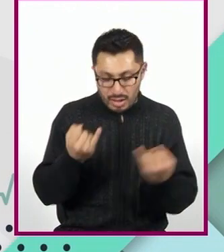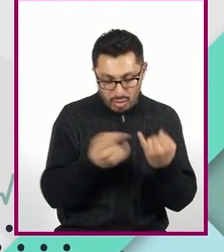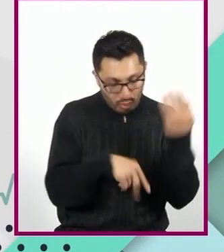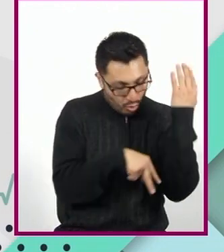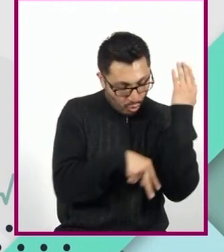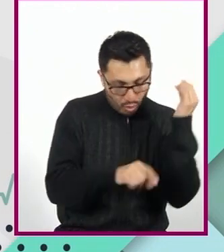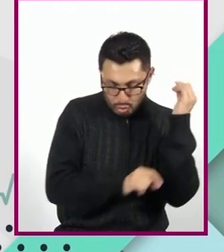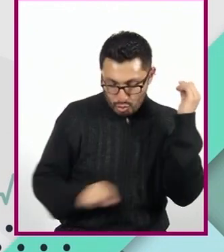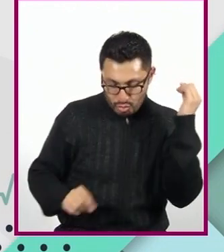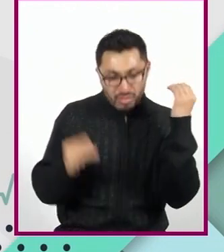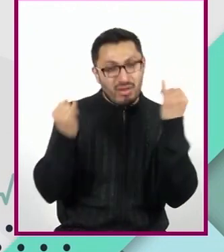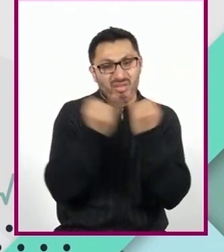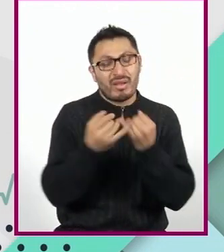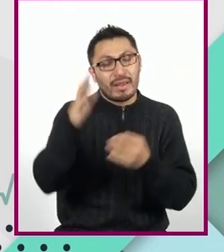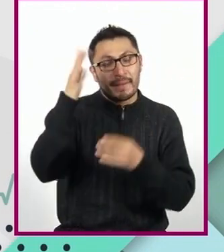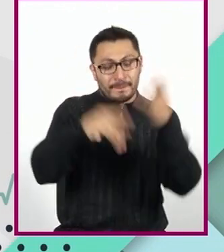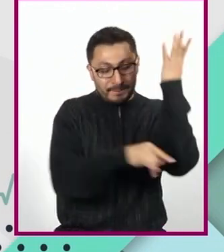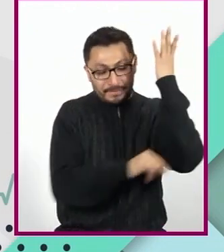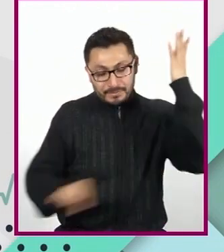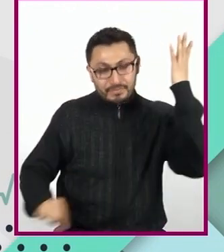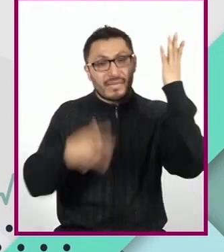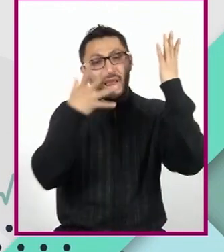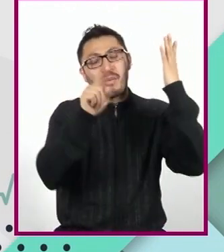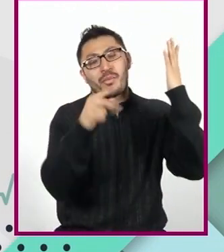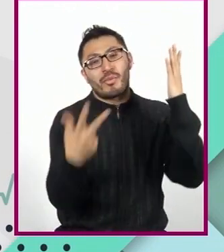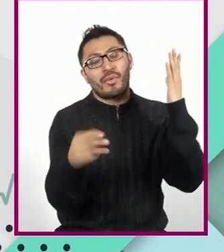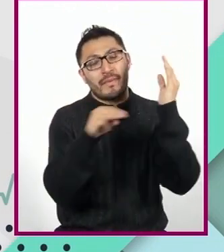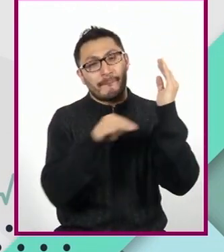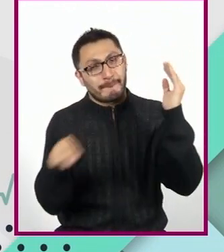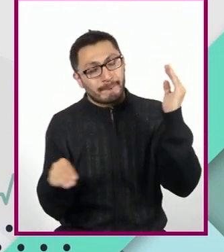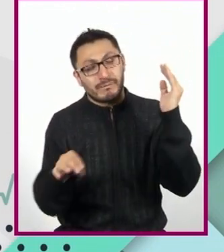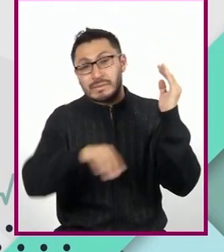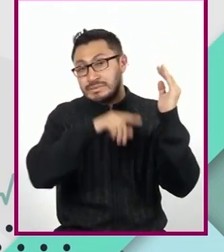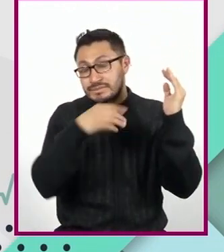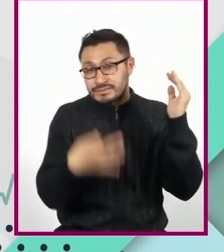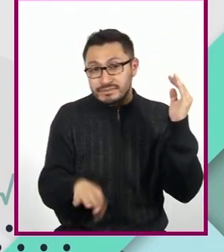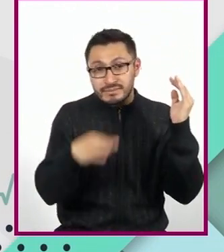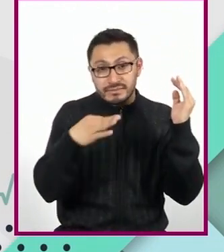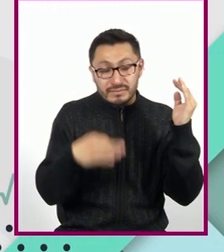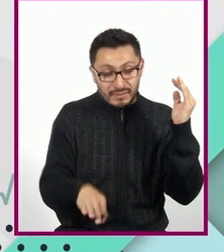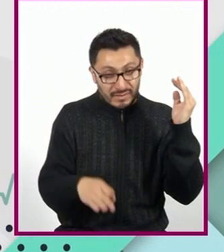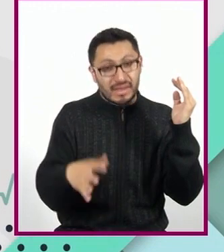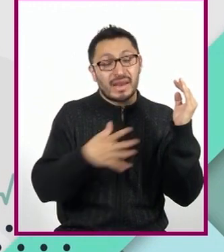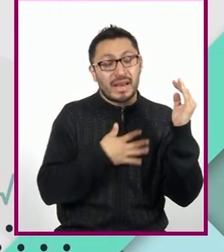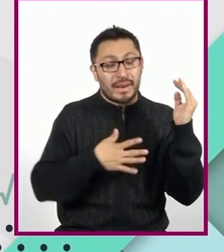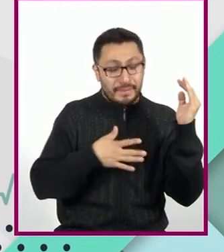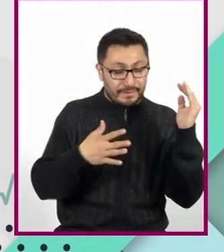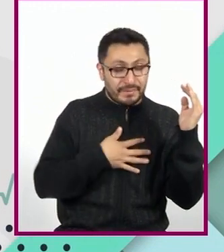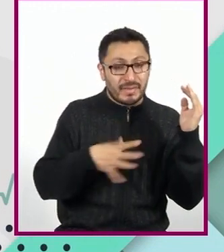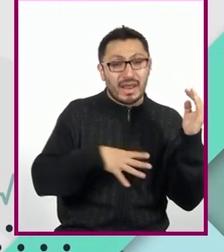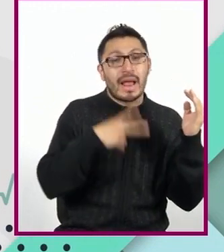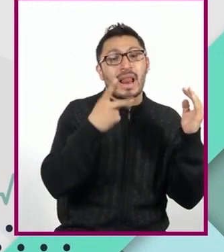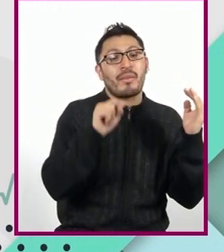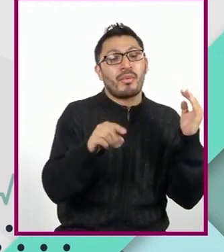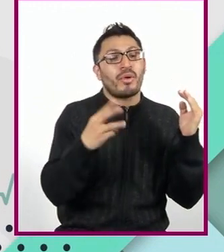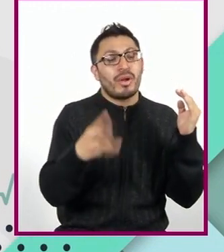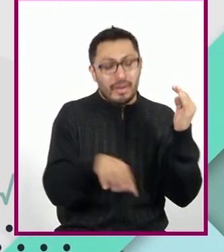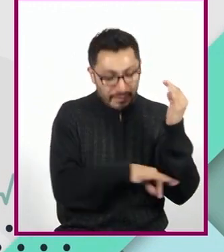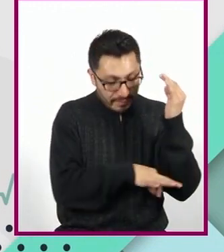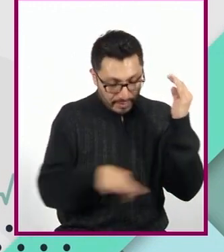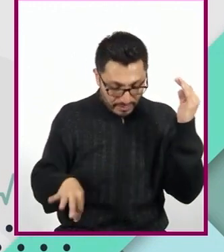La sombra del árbol mide 5.8 metros, mientras que mi sombra mide 2.3